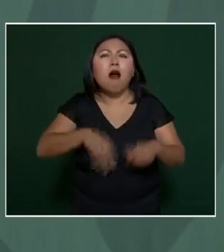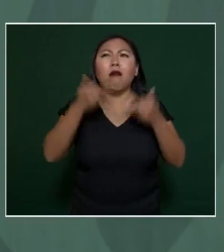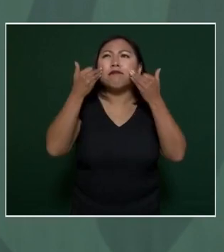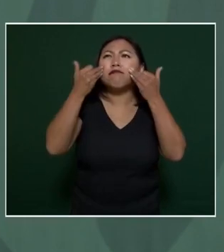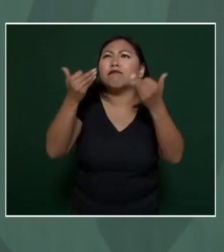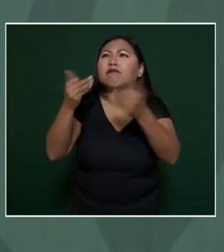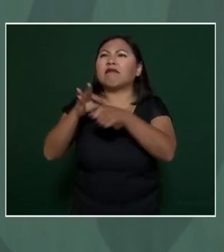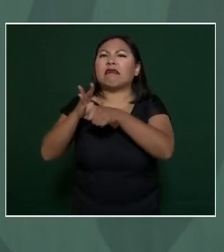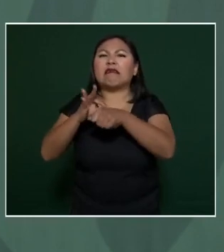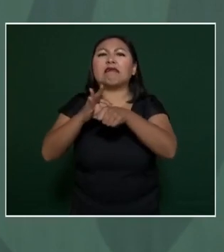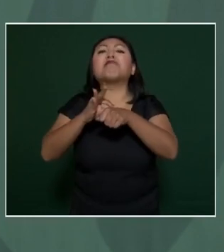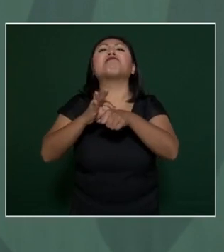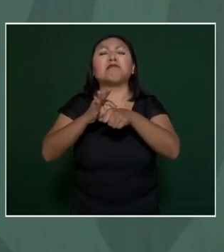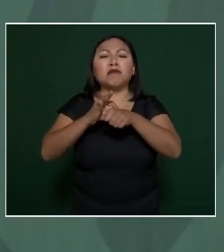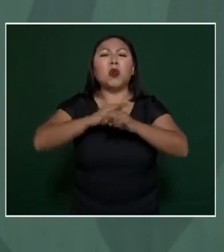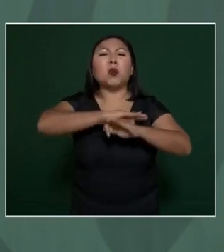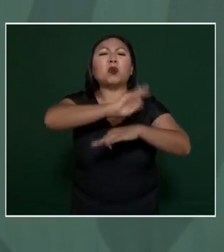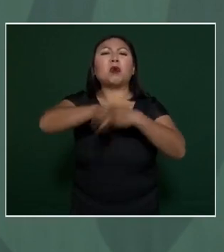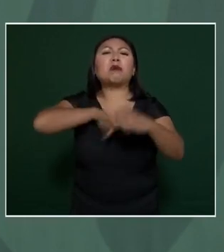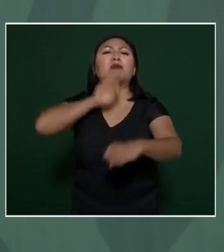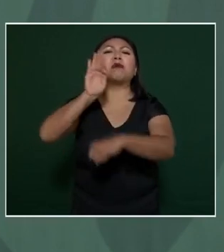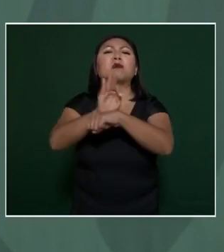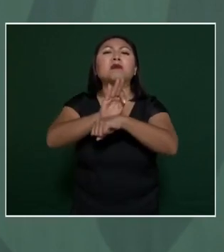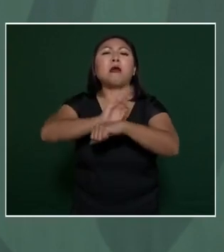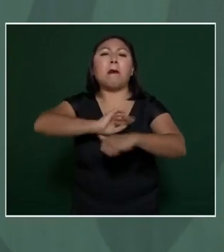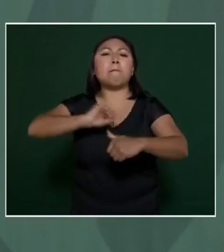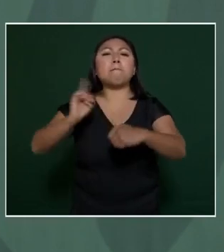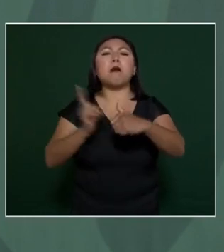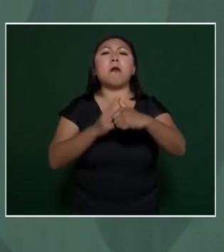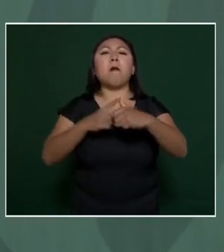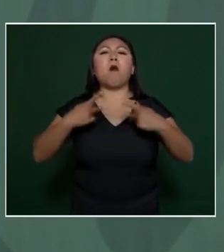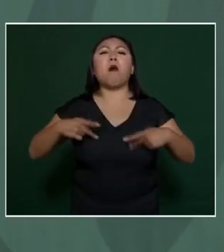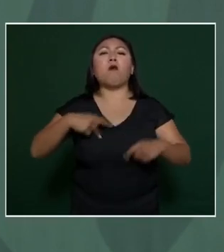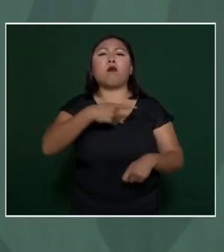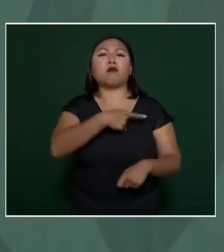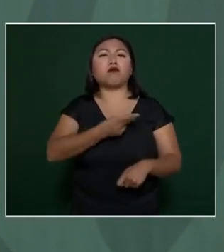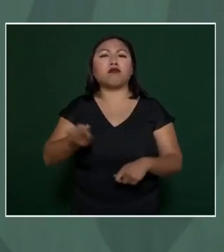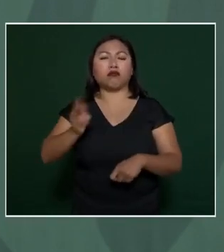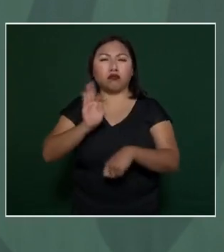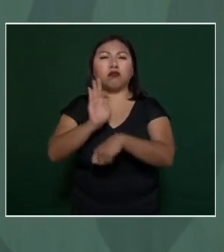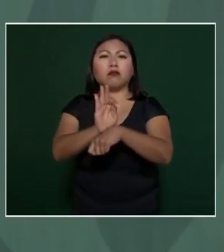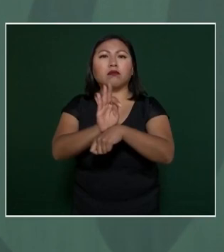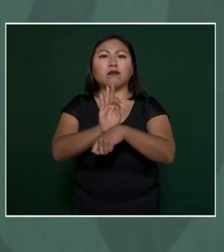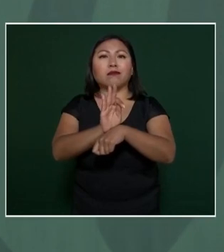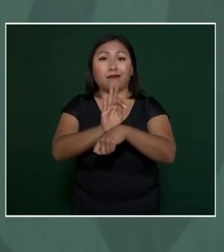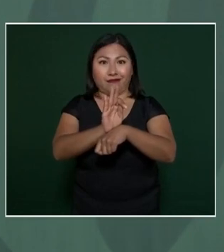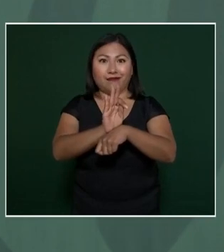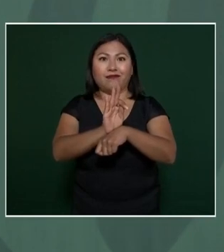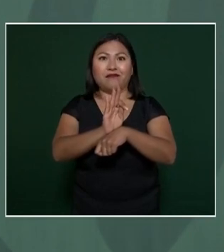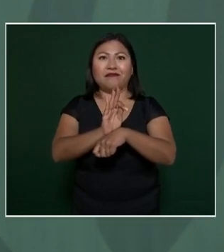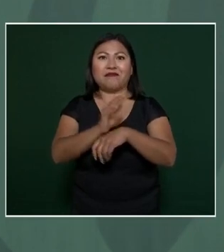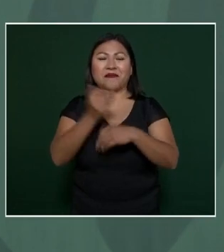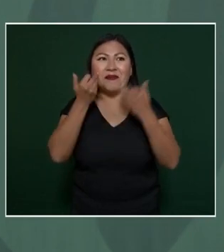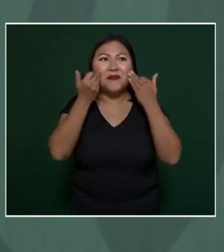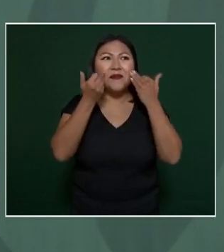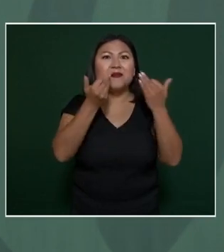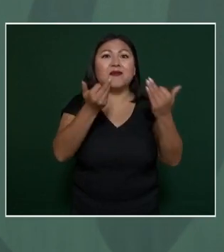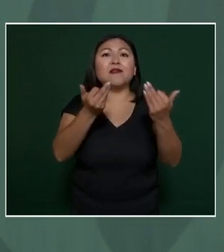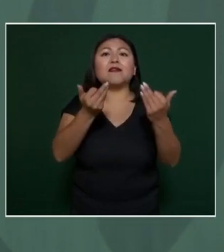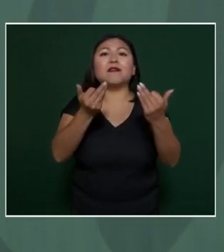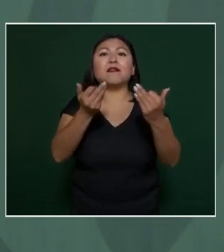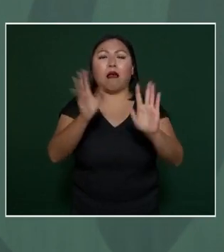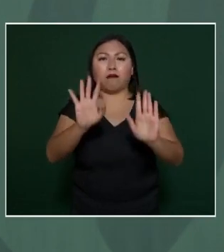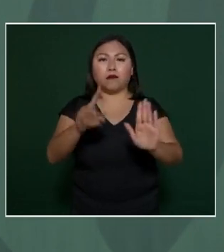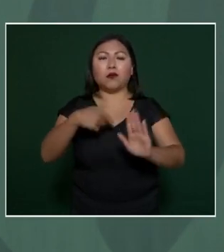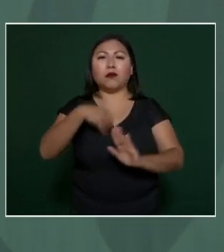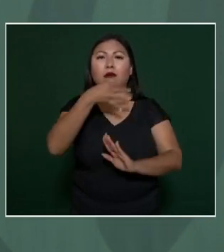por el bien de todos primero los pobres Y para muestra un botón hoy nos llena de